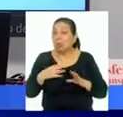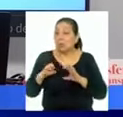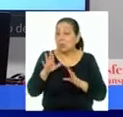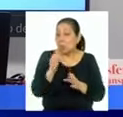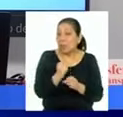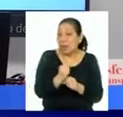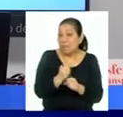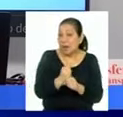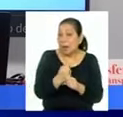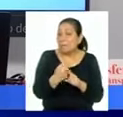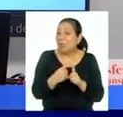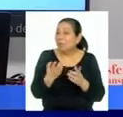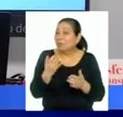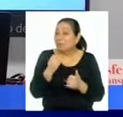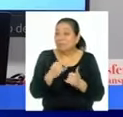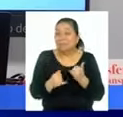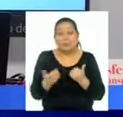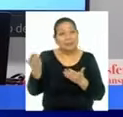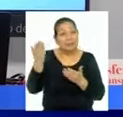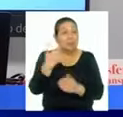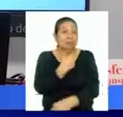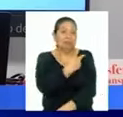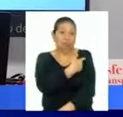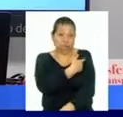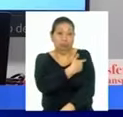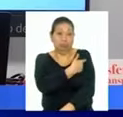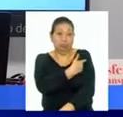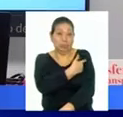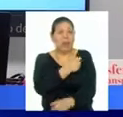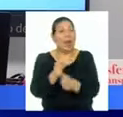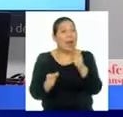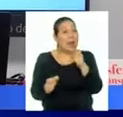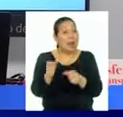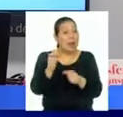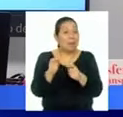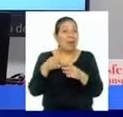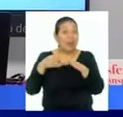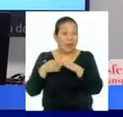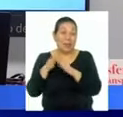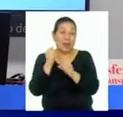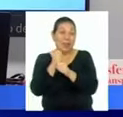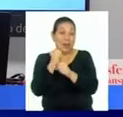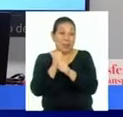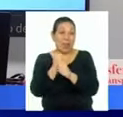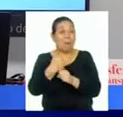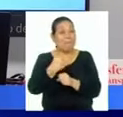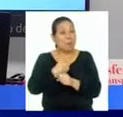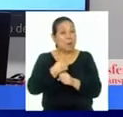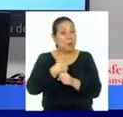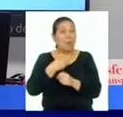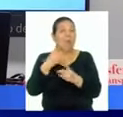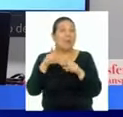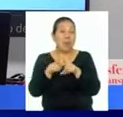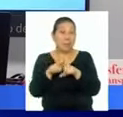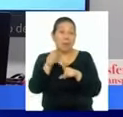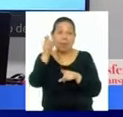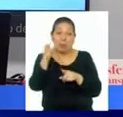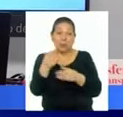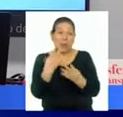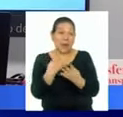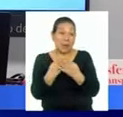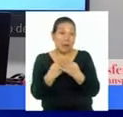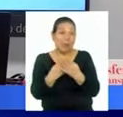sus trabajos, y finalmente se viene vacunando al personal penitenciario y a los propios internos según